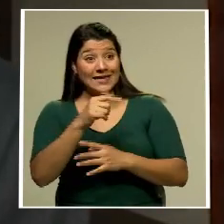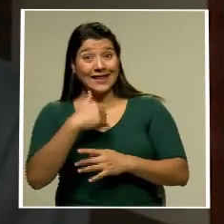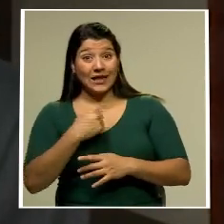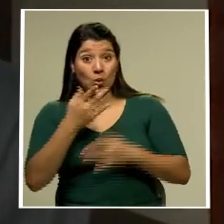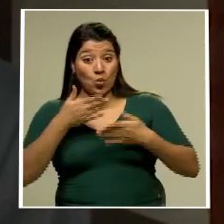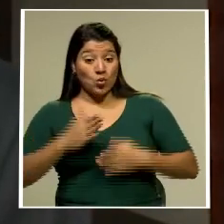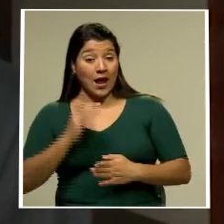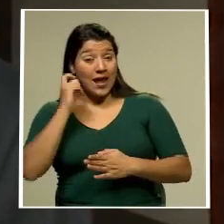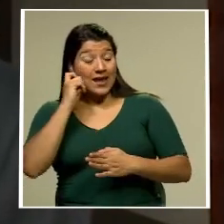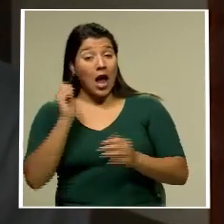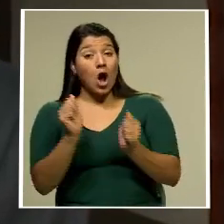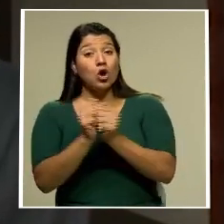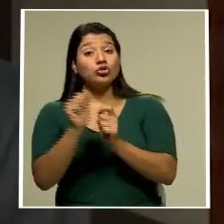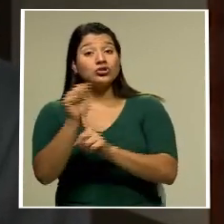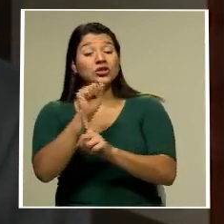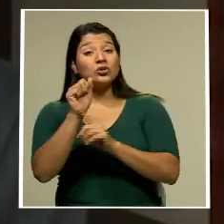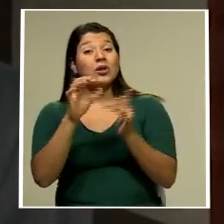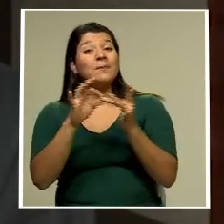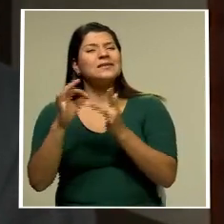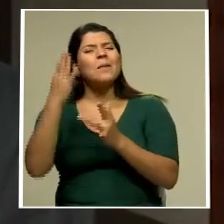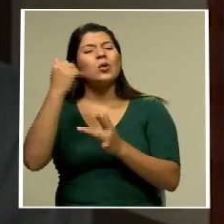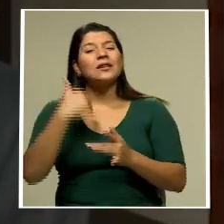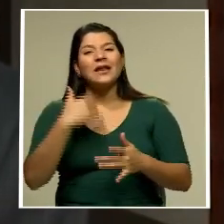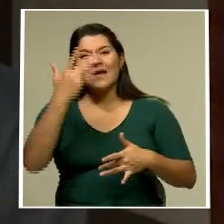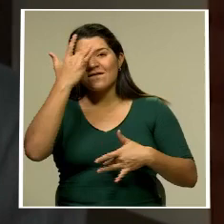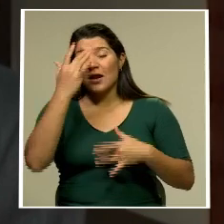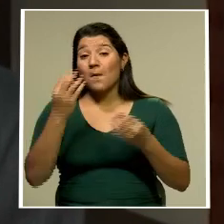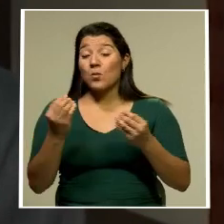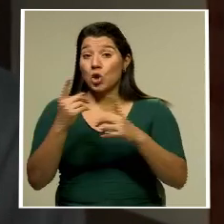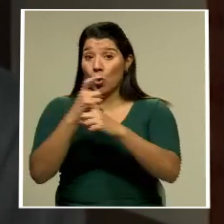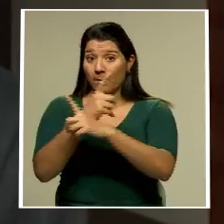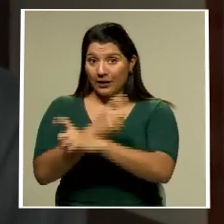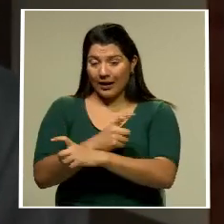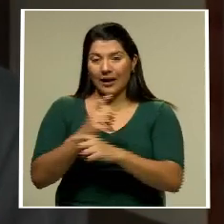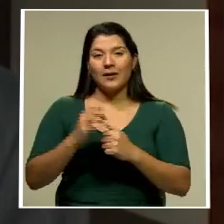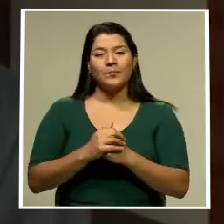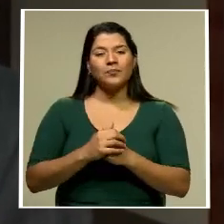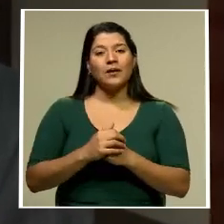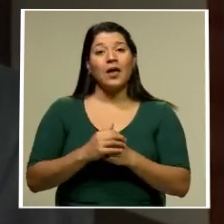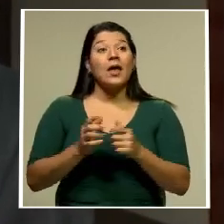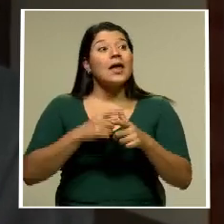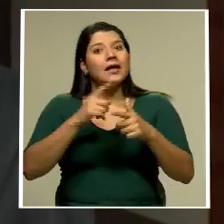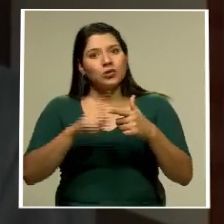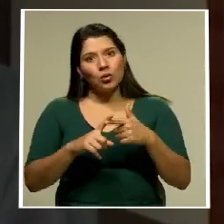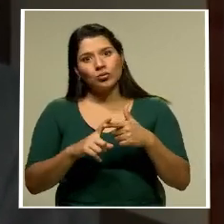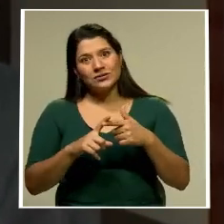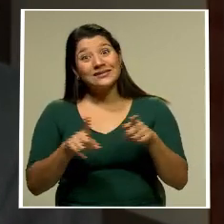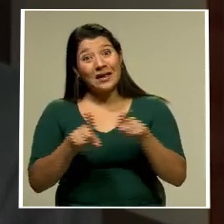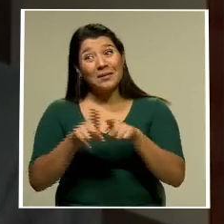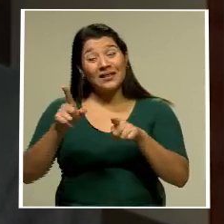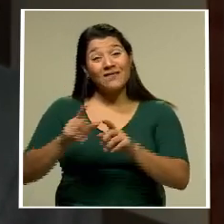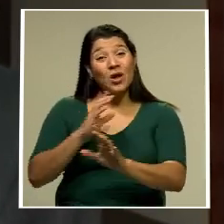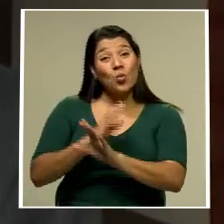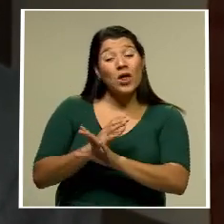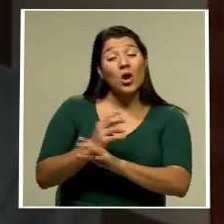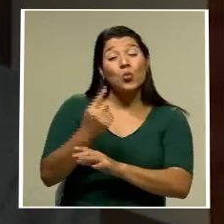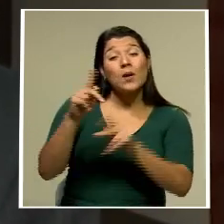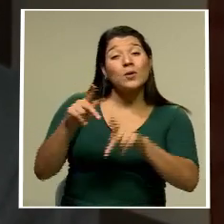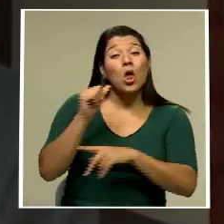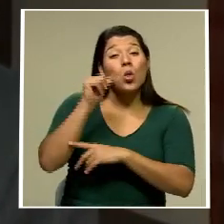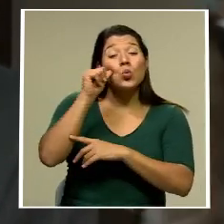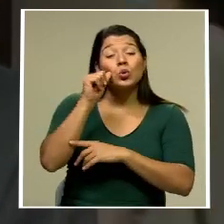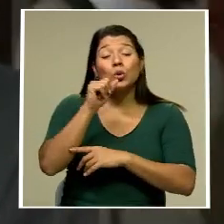situación especial, ella tiene una enfermedad bastante complicada, de ella también depende un adulto de 96 años, tiene